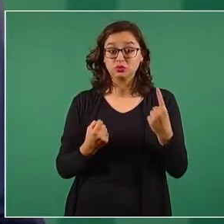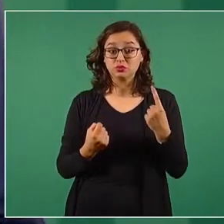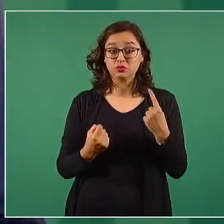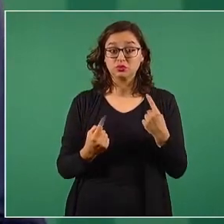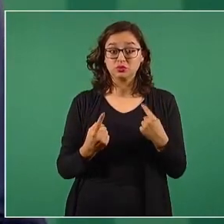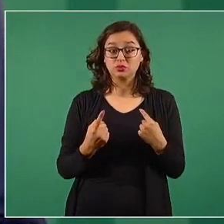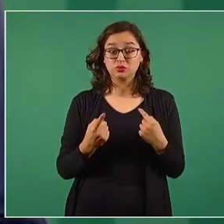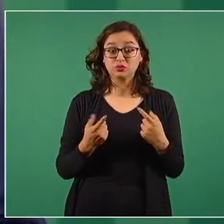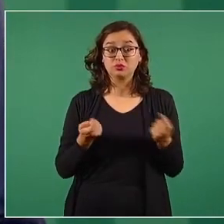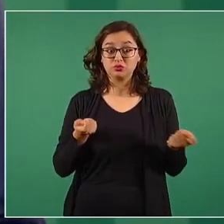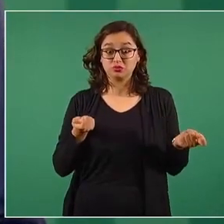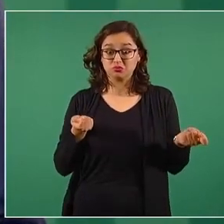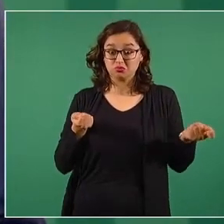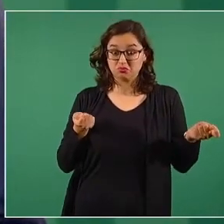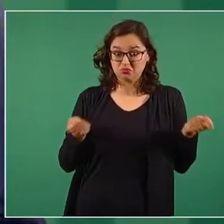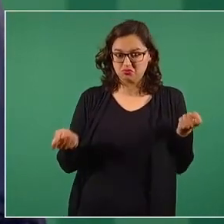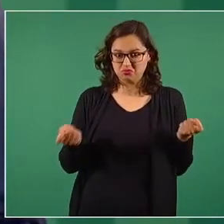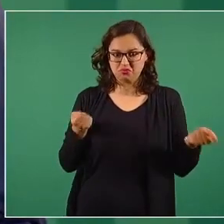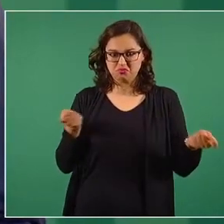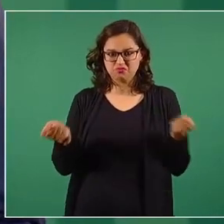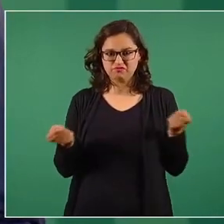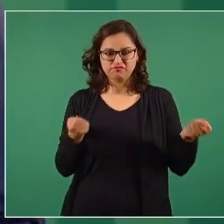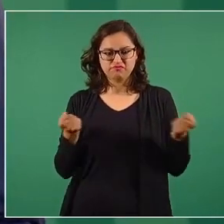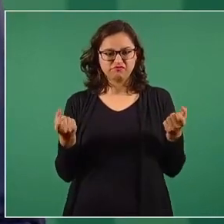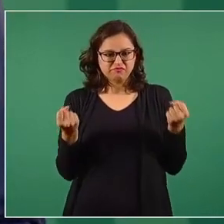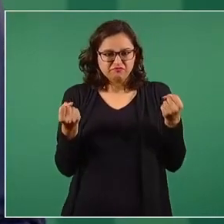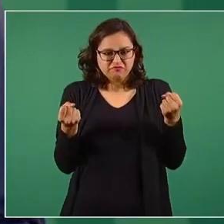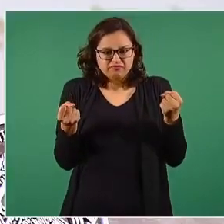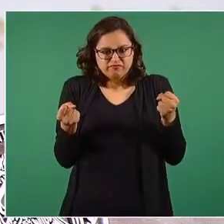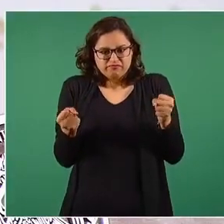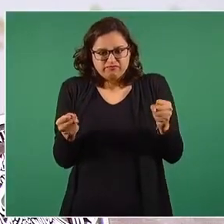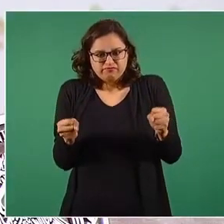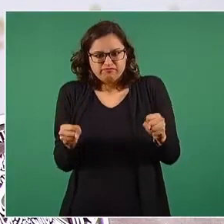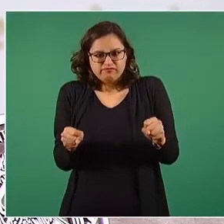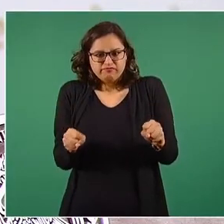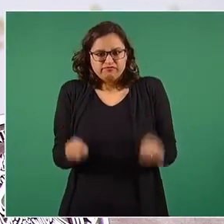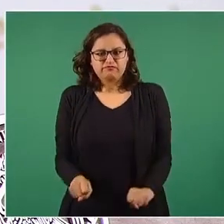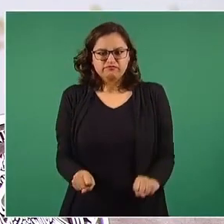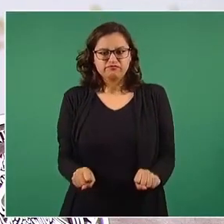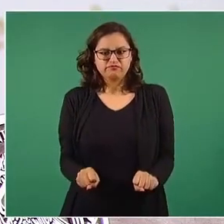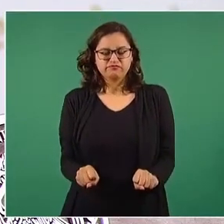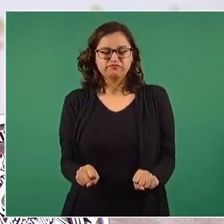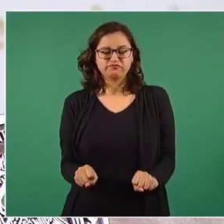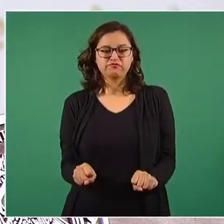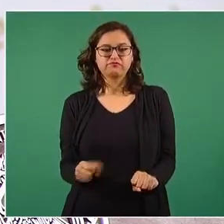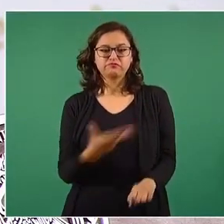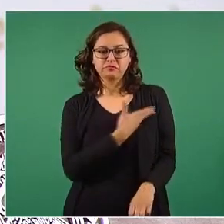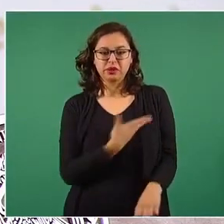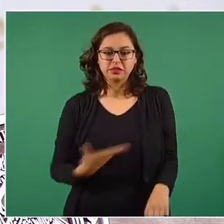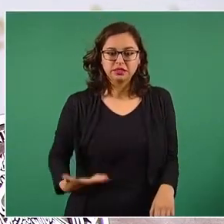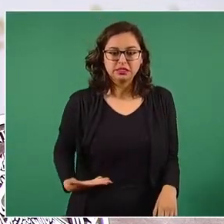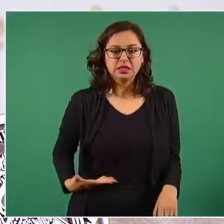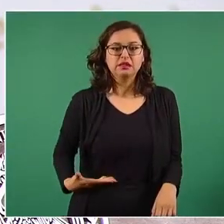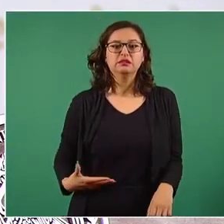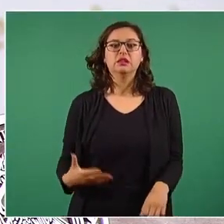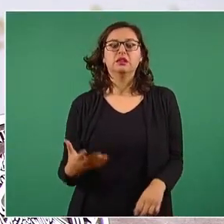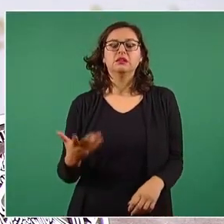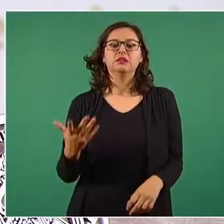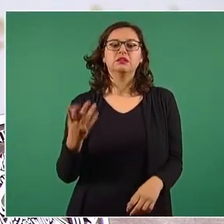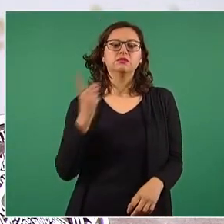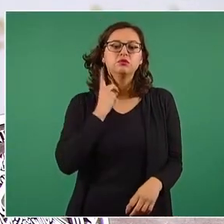tenían más poder que el legislativo y más poder que el judicial.